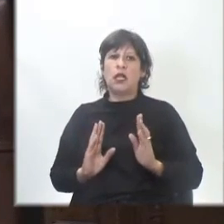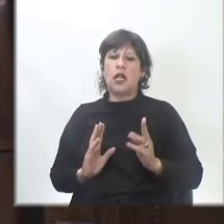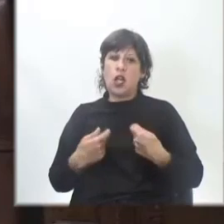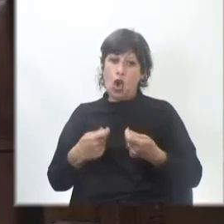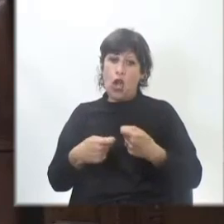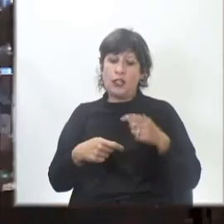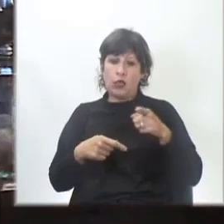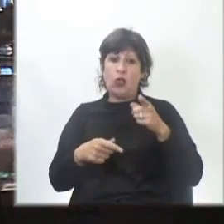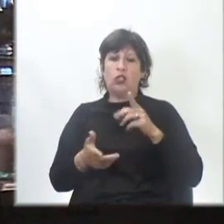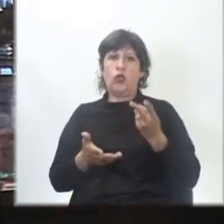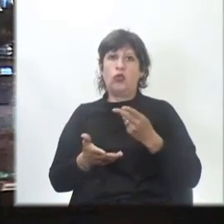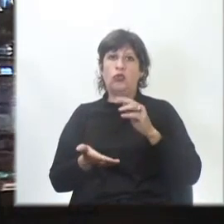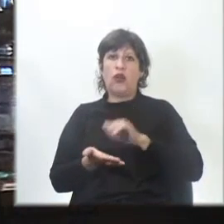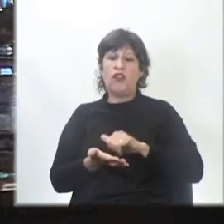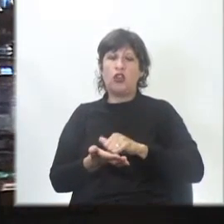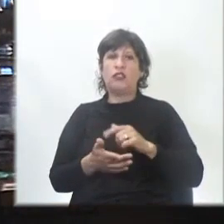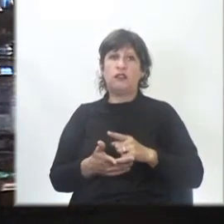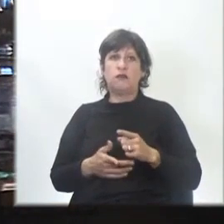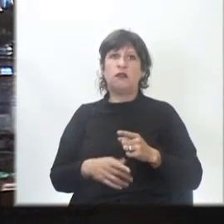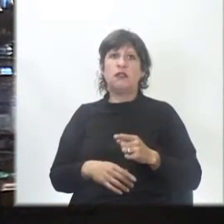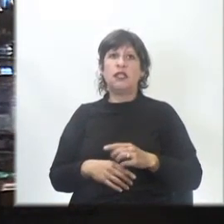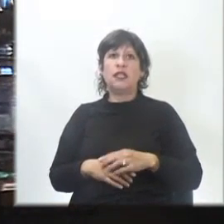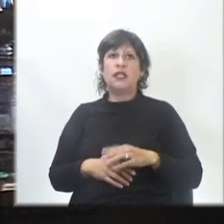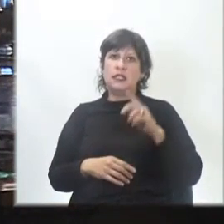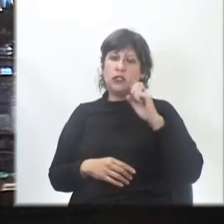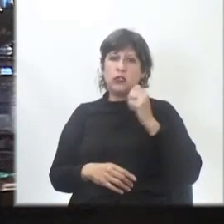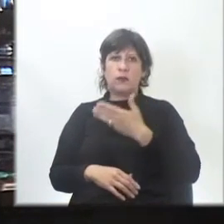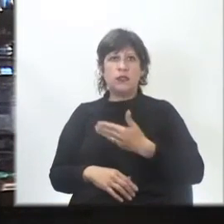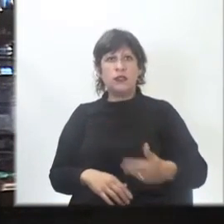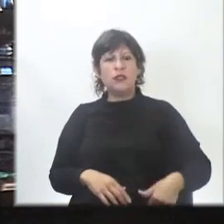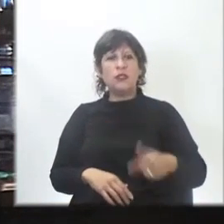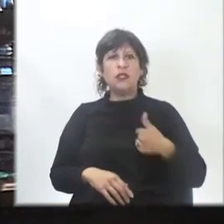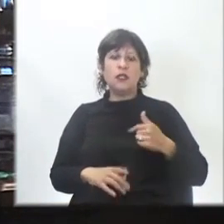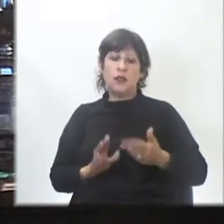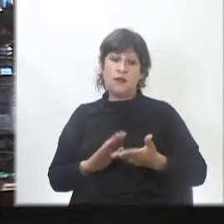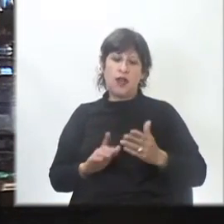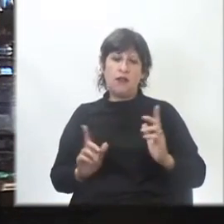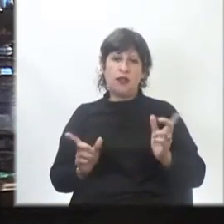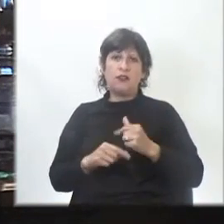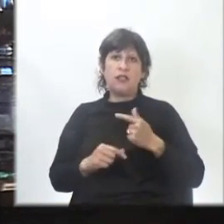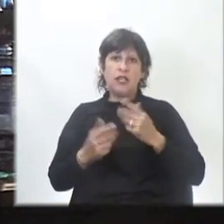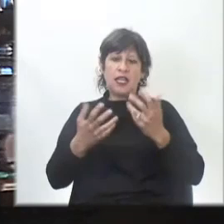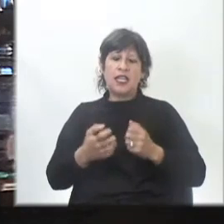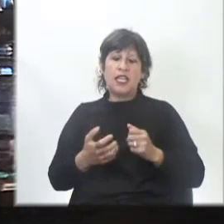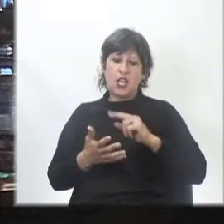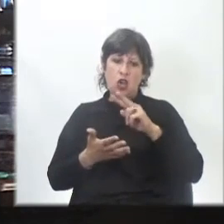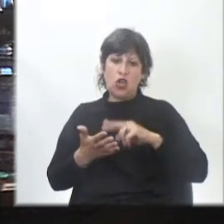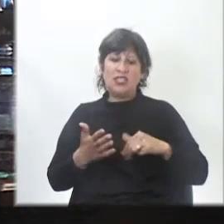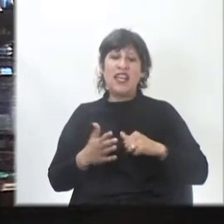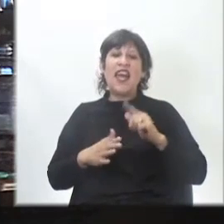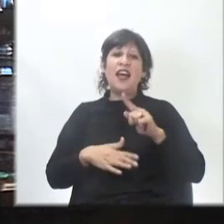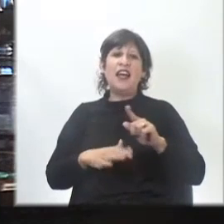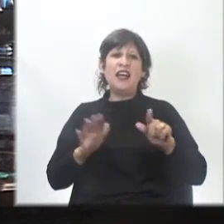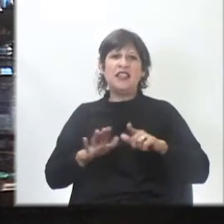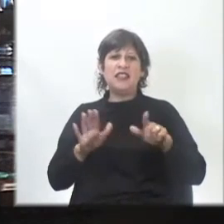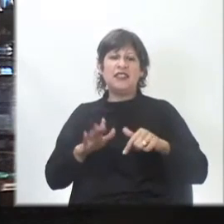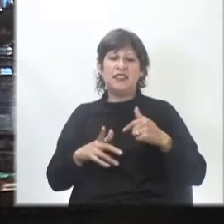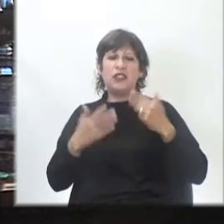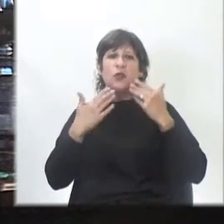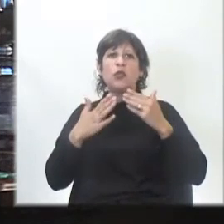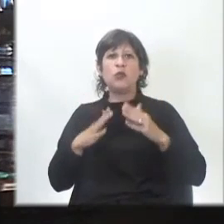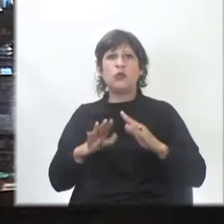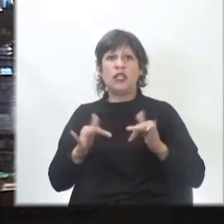estos aviones. Señor presidente, para finalizar quiero leer las preguntas, son 17 preguntas que hemos